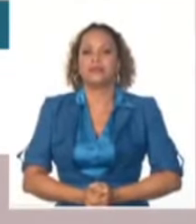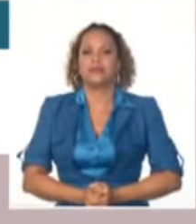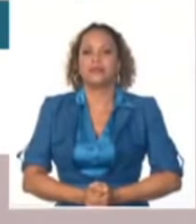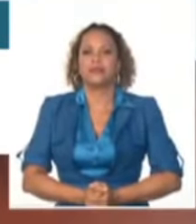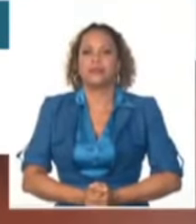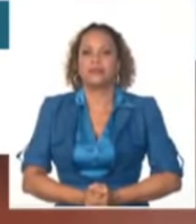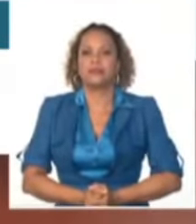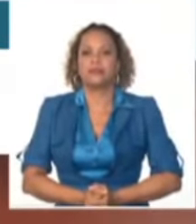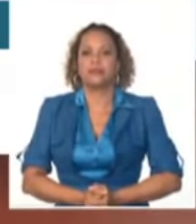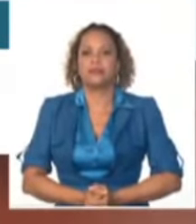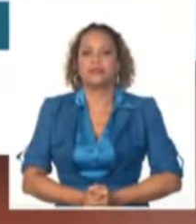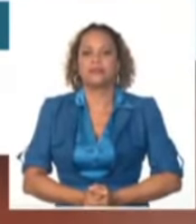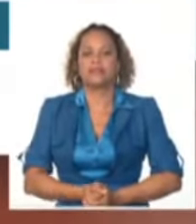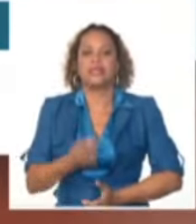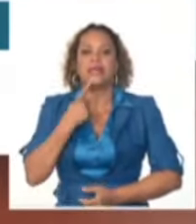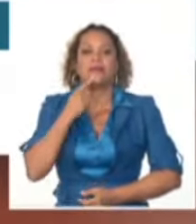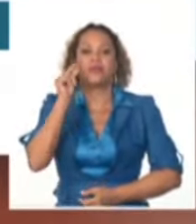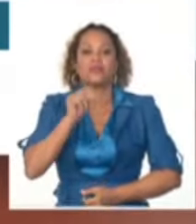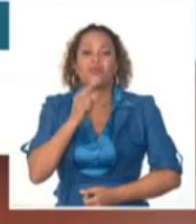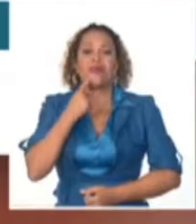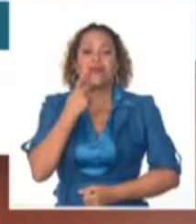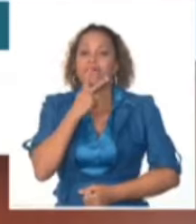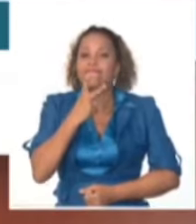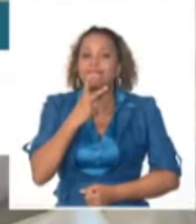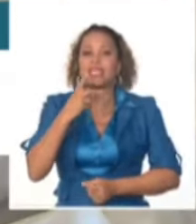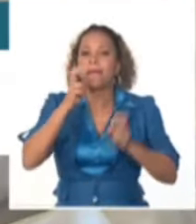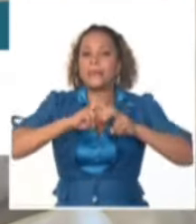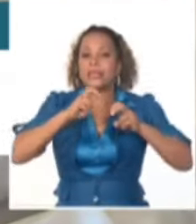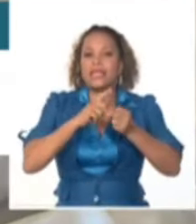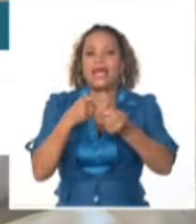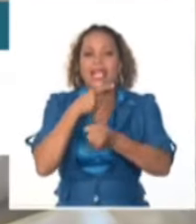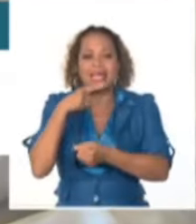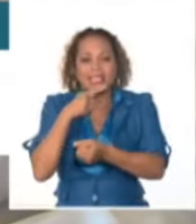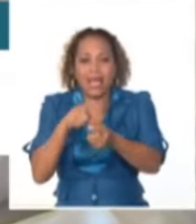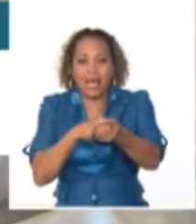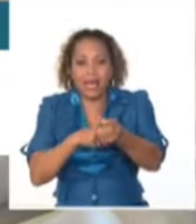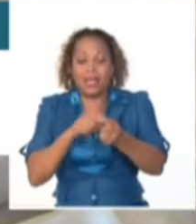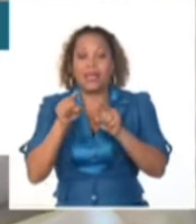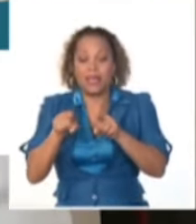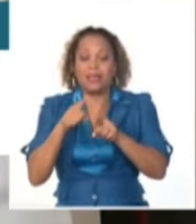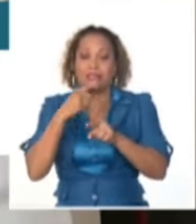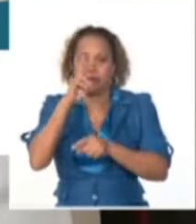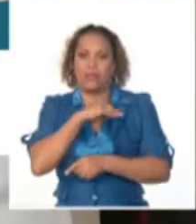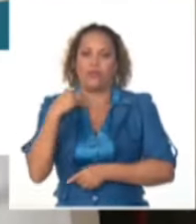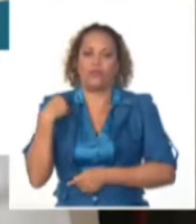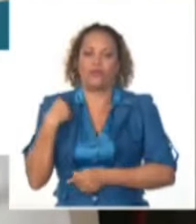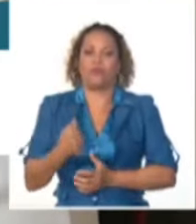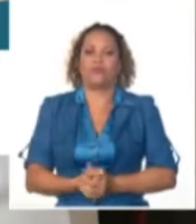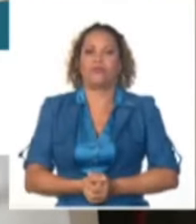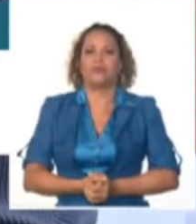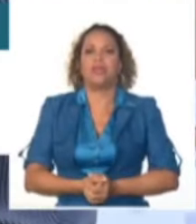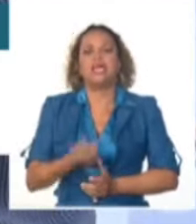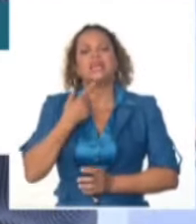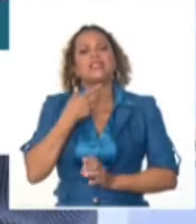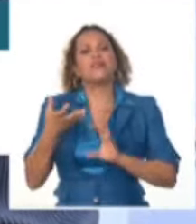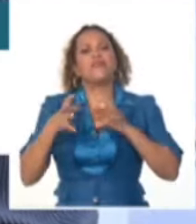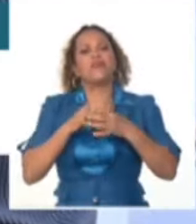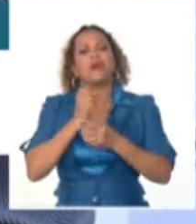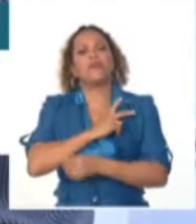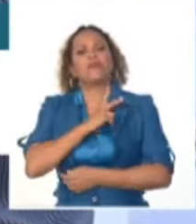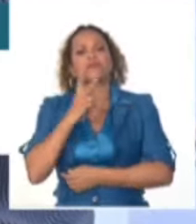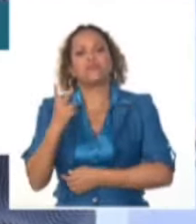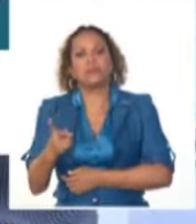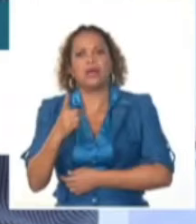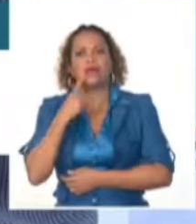oro. Según informaron directivos del Ministerio de Salud Pública, las instituciones de manera voluntaria se someten